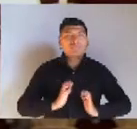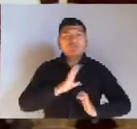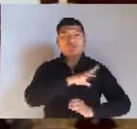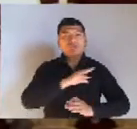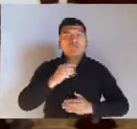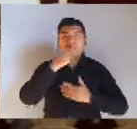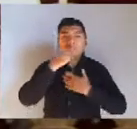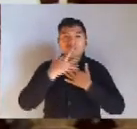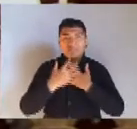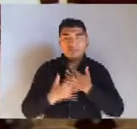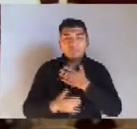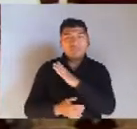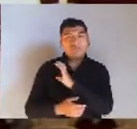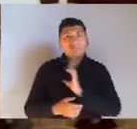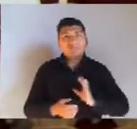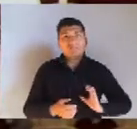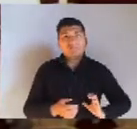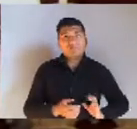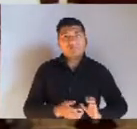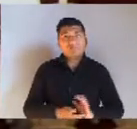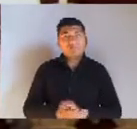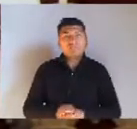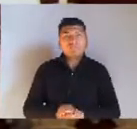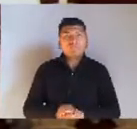la sangre de Cristo.